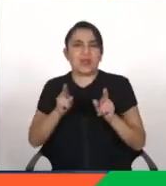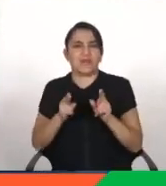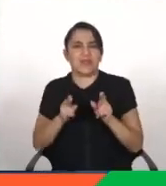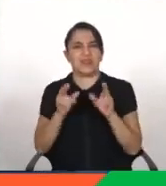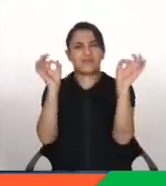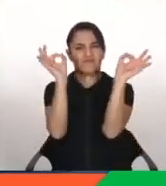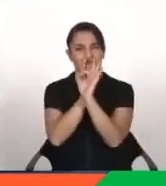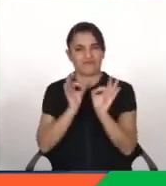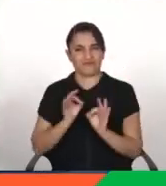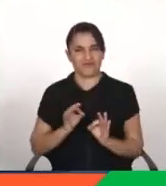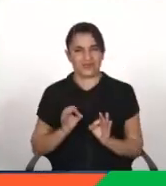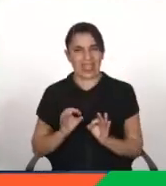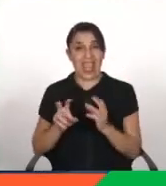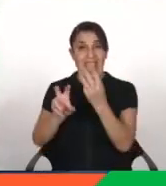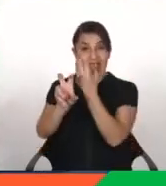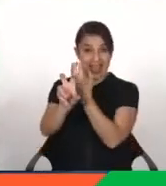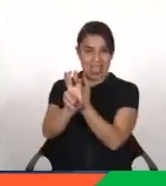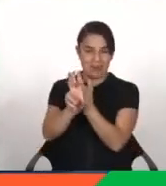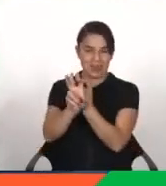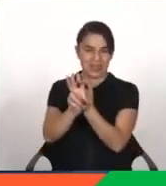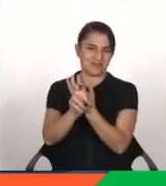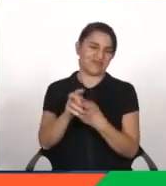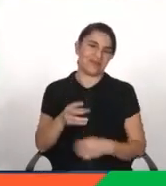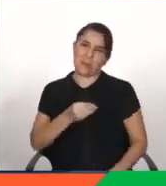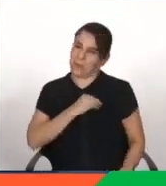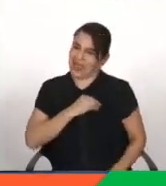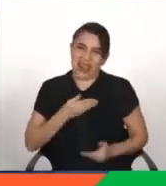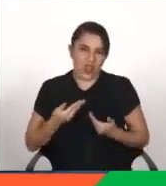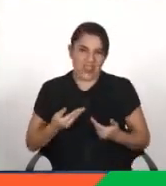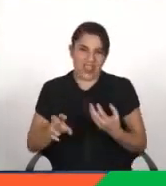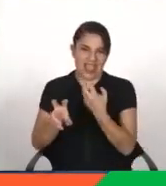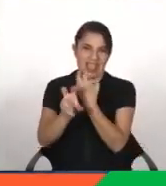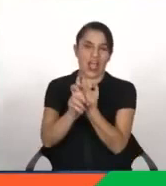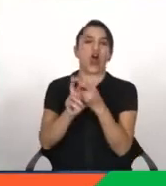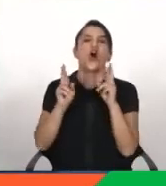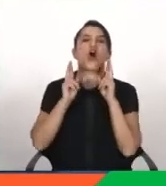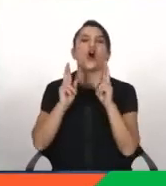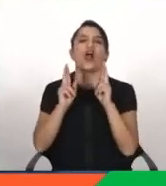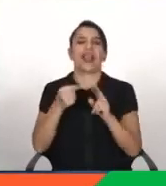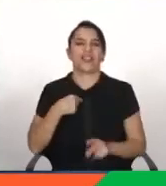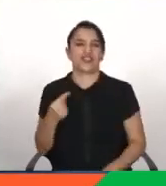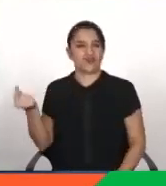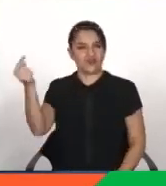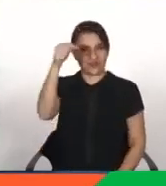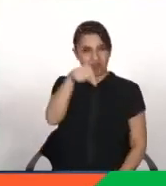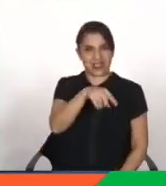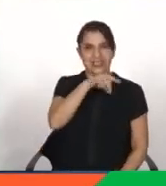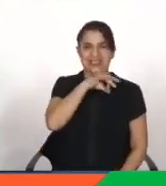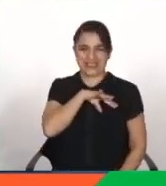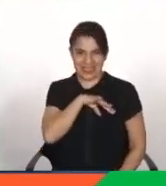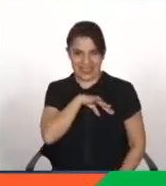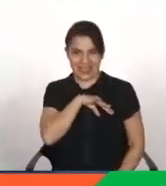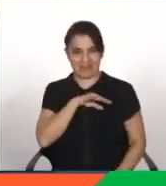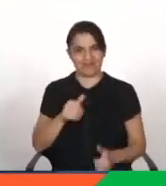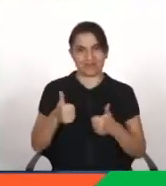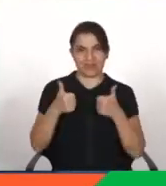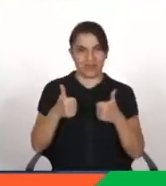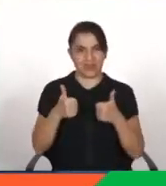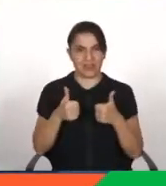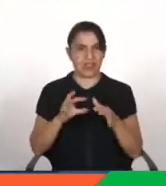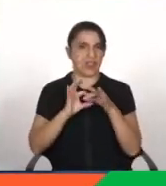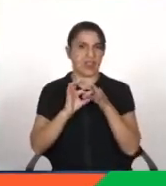nuestras cámaras, que es una pena que hoy en día funcione así. Ojalá ir algún día presencialmente a Chile para poder dar una charla, sería genial. Y nada, que muchas gracias por tenerme